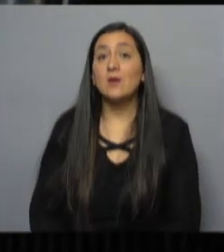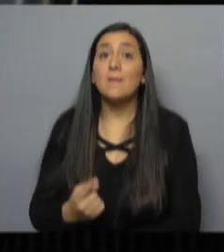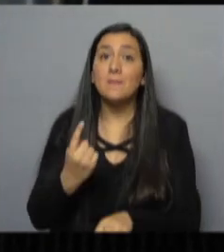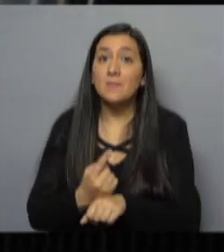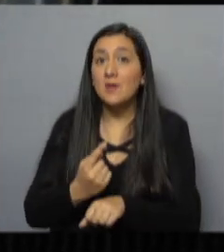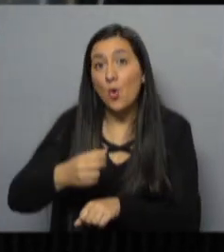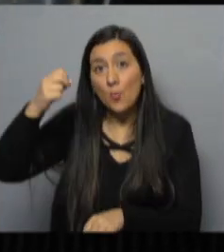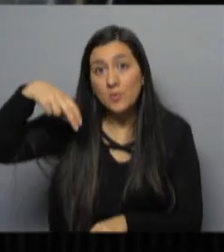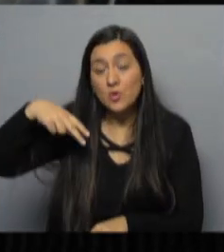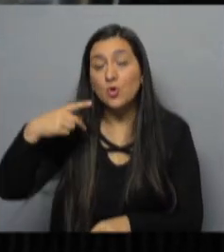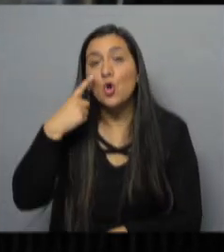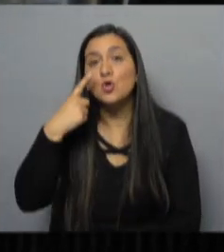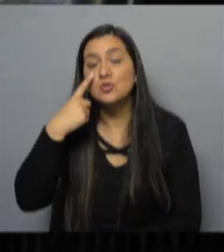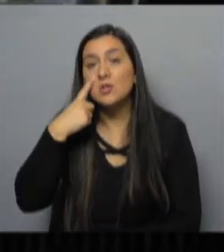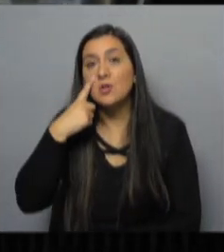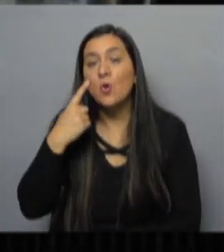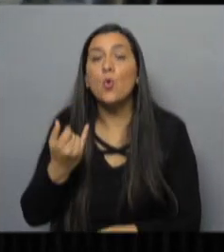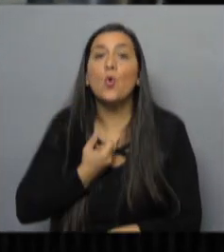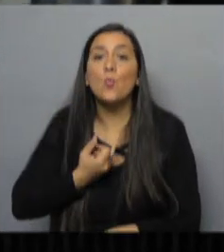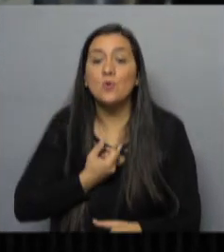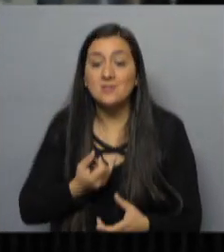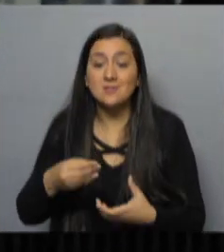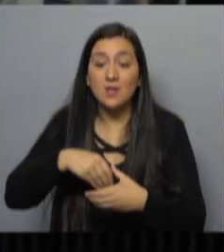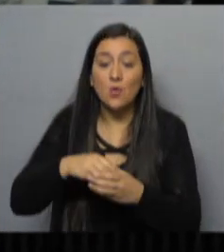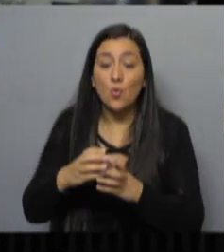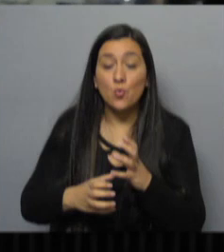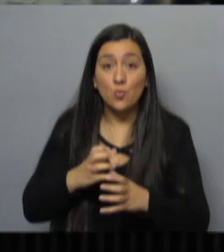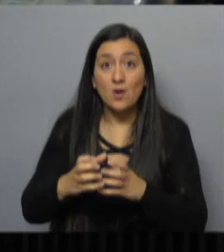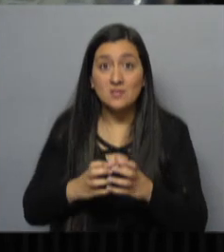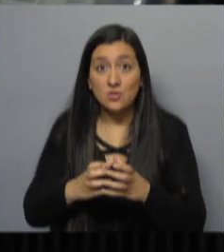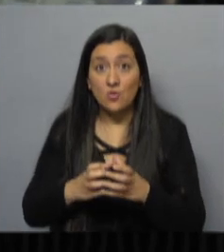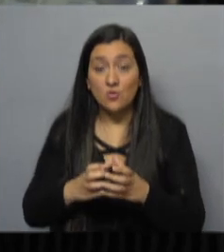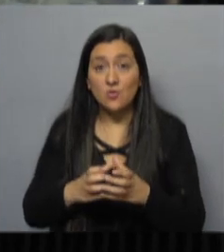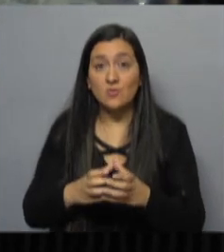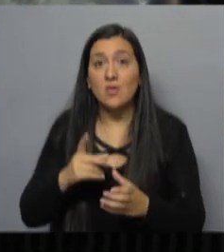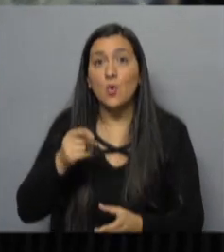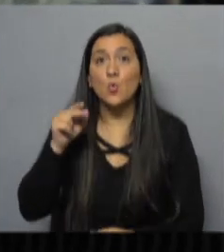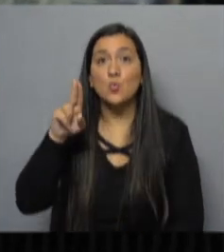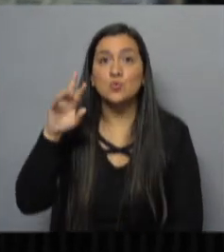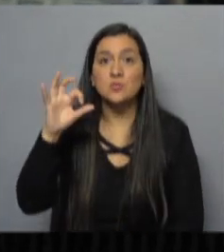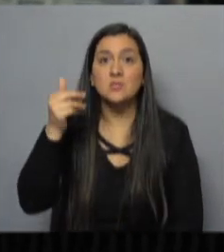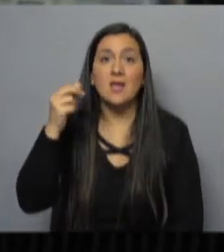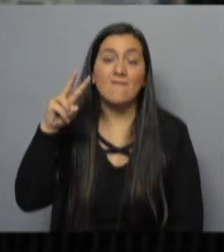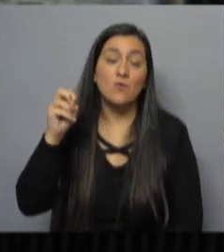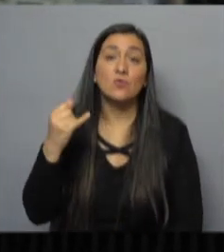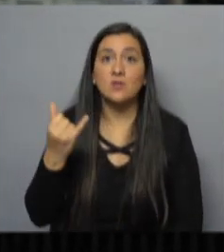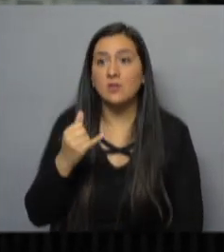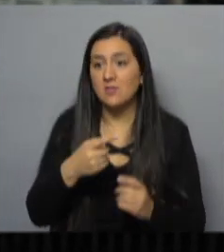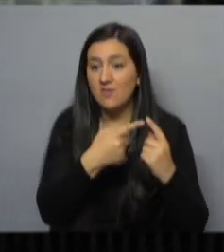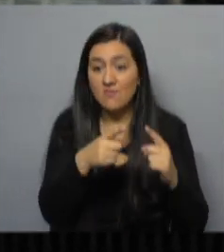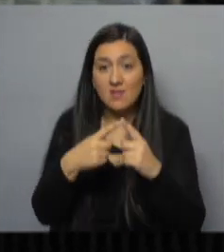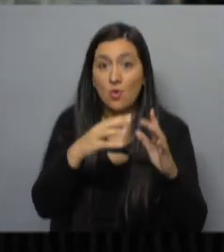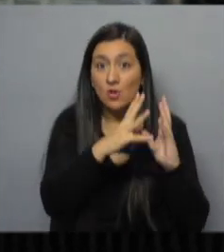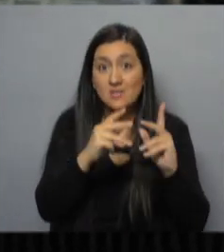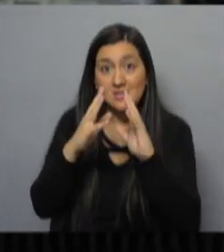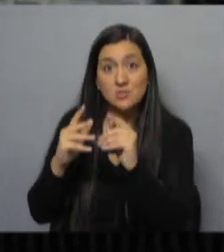posición tuya, conocer un poco aquí cómo ha sido esta coalición que lleva Gustavo Petro a la candidatura, que reúne organizaciones y dirigentes muy